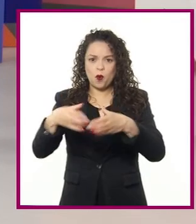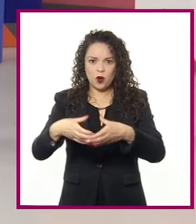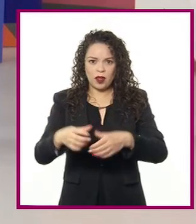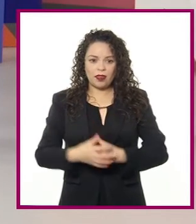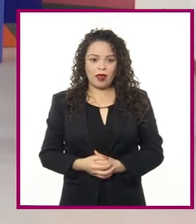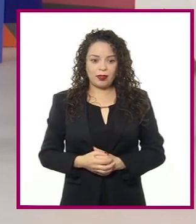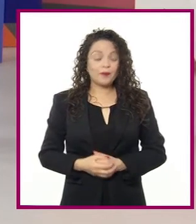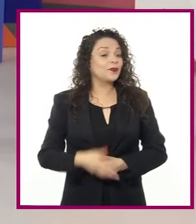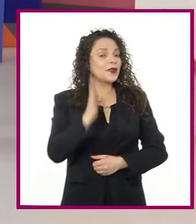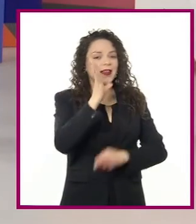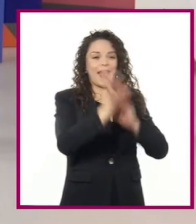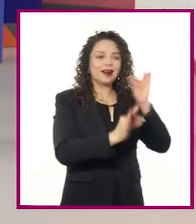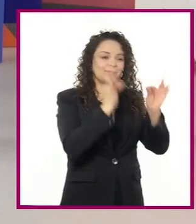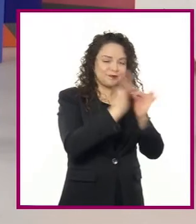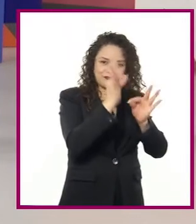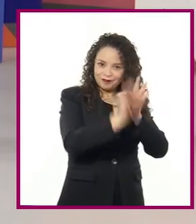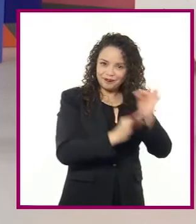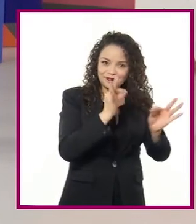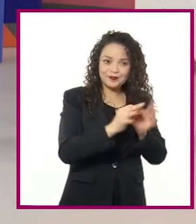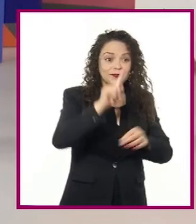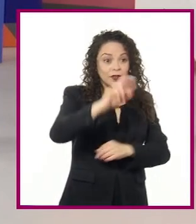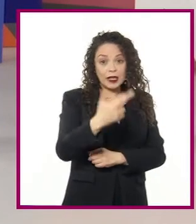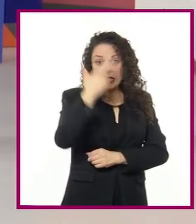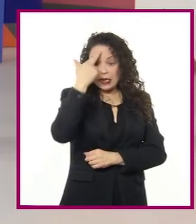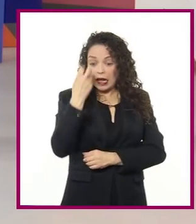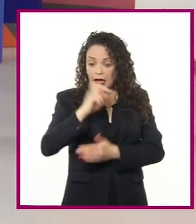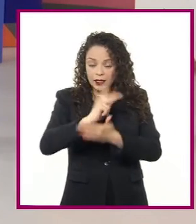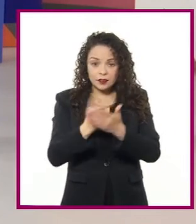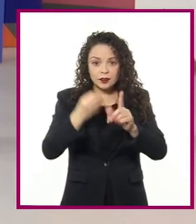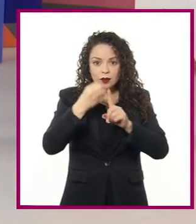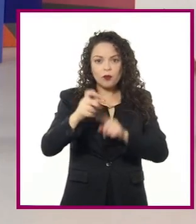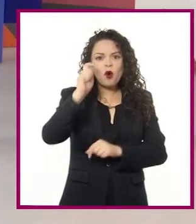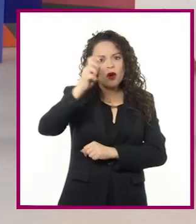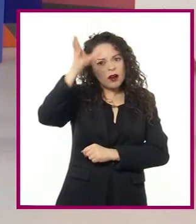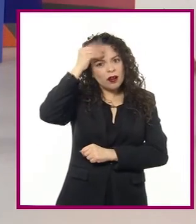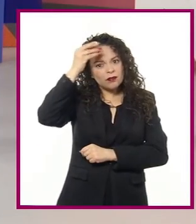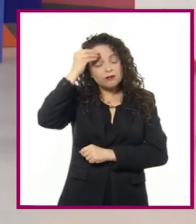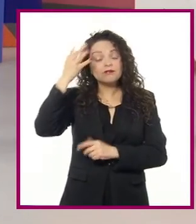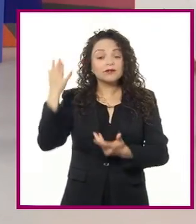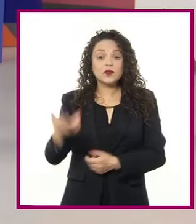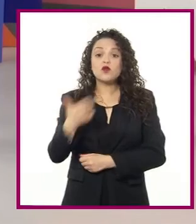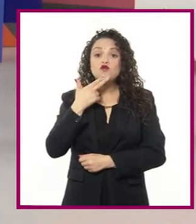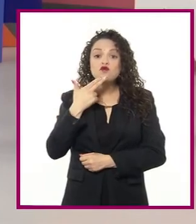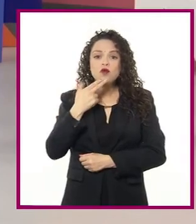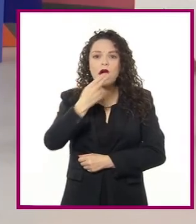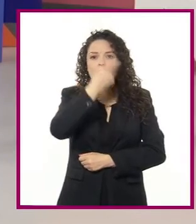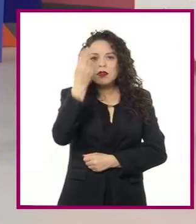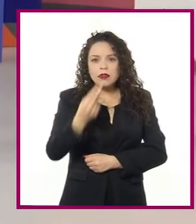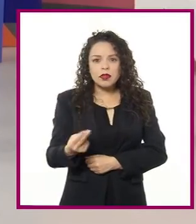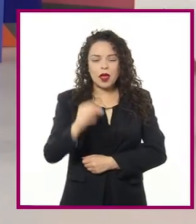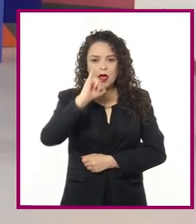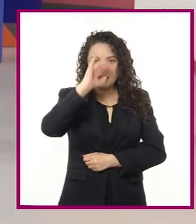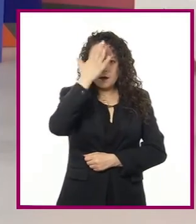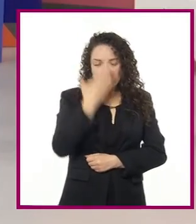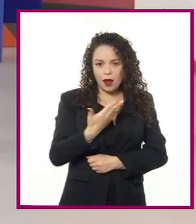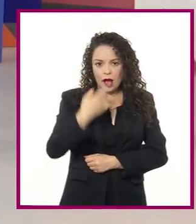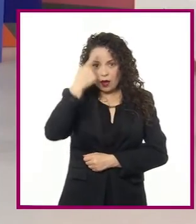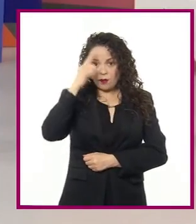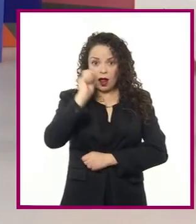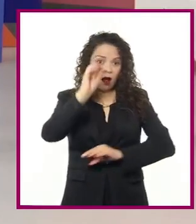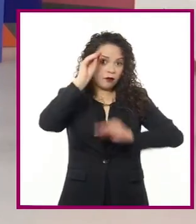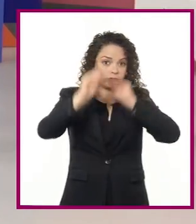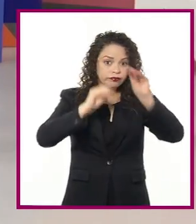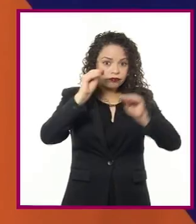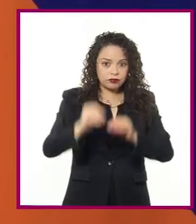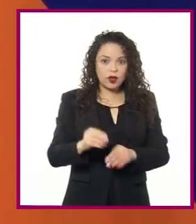listo. Recuerden que en esta sesión abordamos el aprendizaje esperado. Emplea los recursos gráficos y visuales para la construcción de un